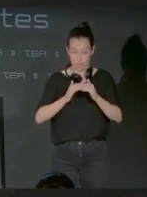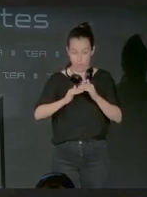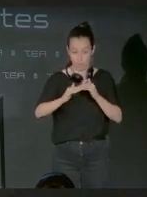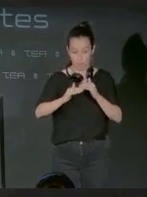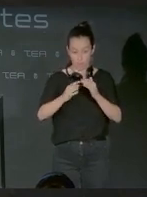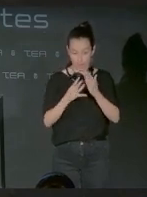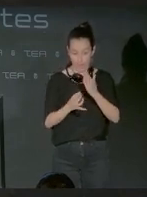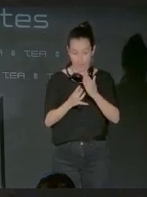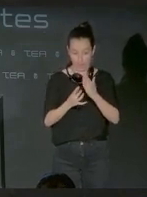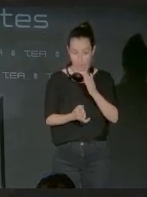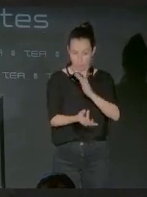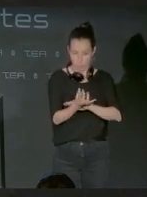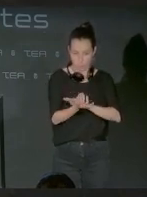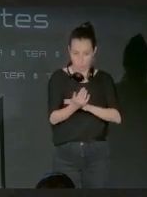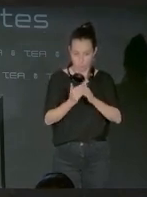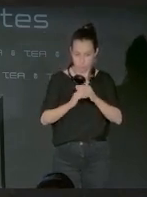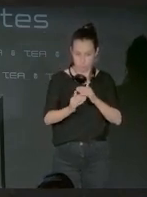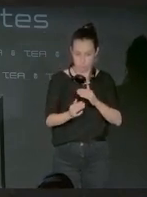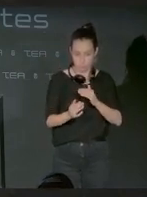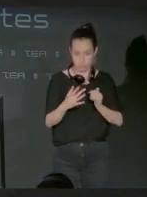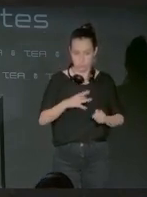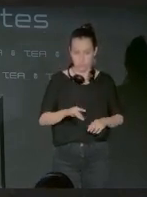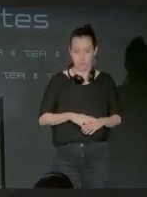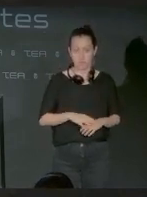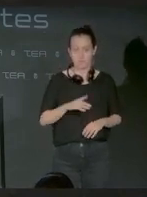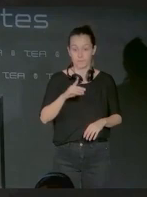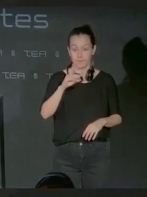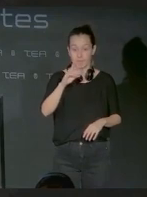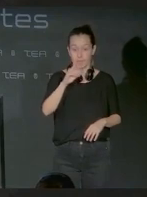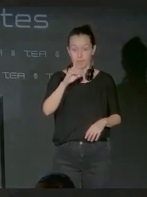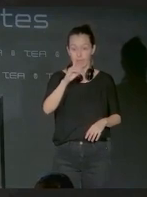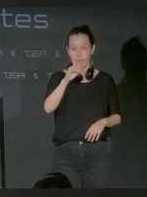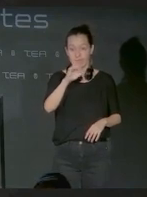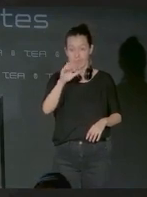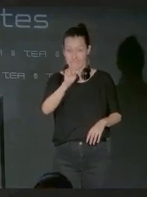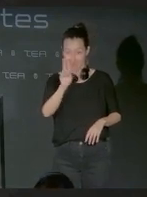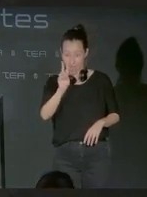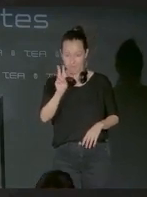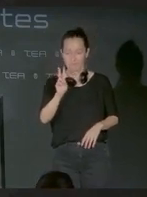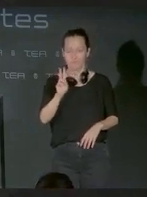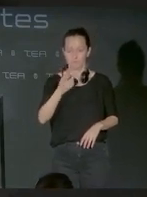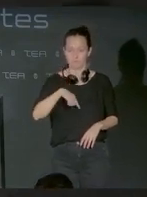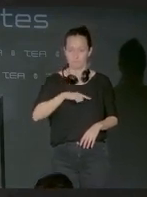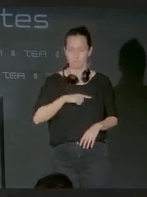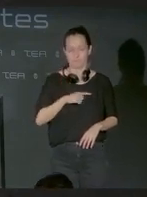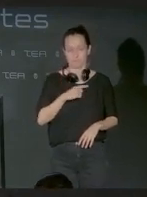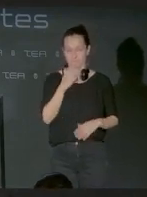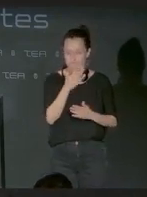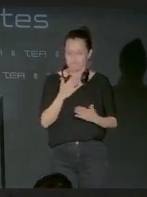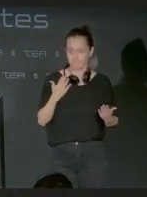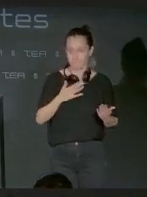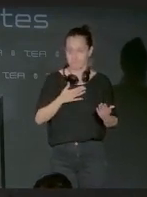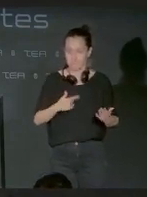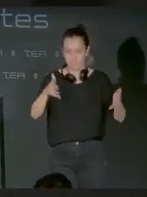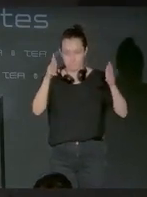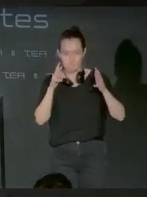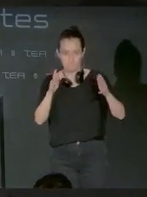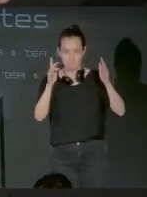pues desde tef y toda la industria confiamos que estas jornadas sirvan para que estas y otras medidas y recomendaciones